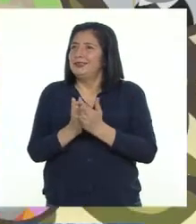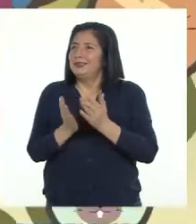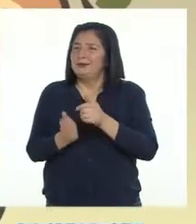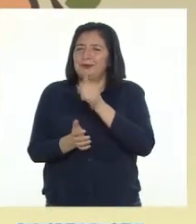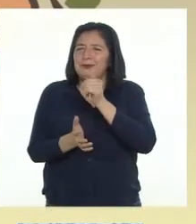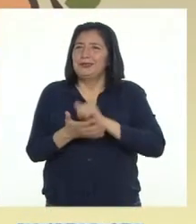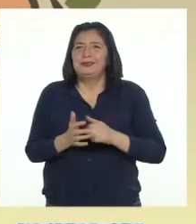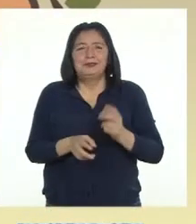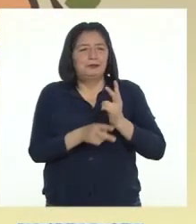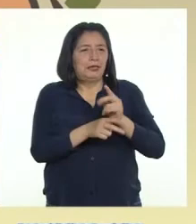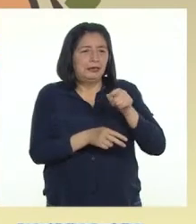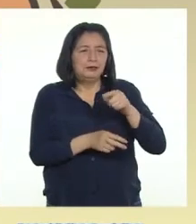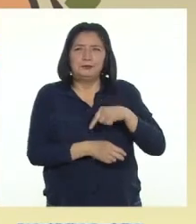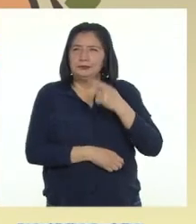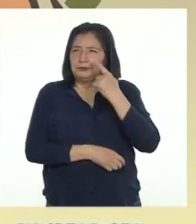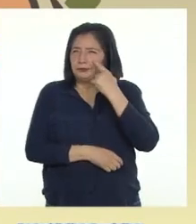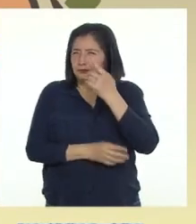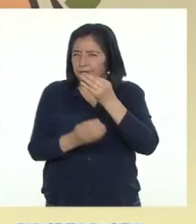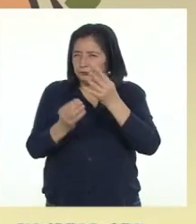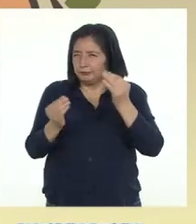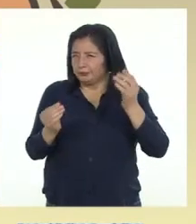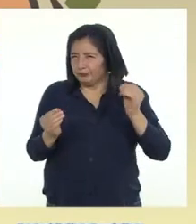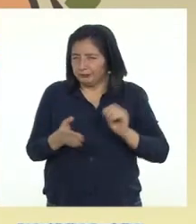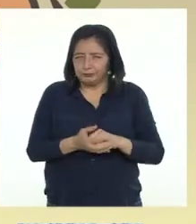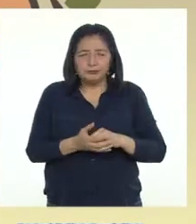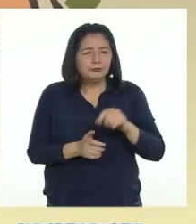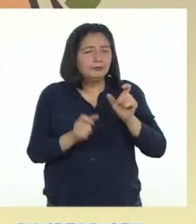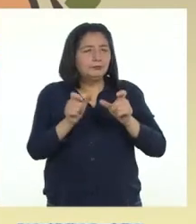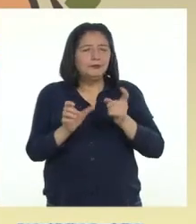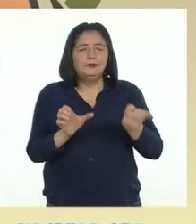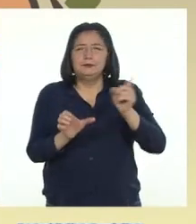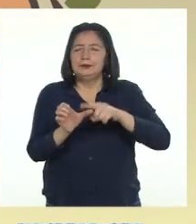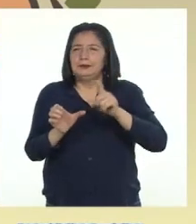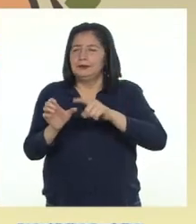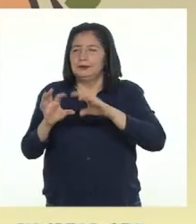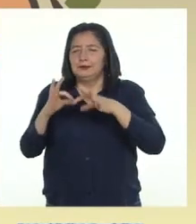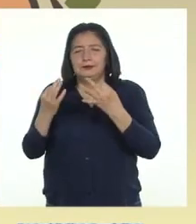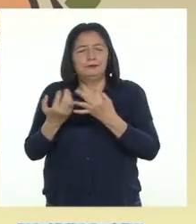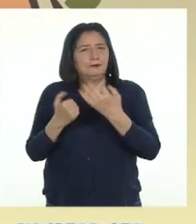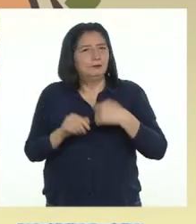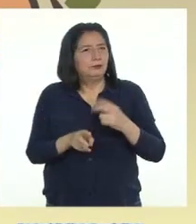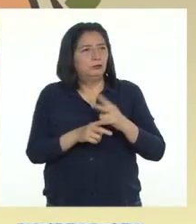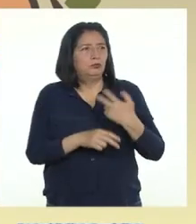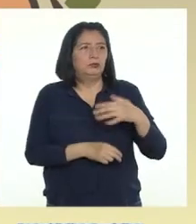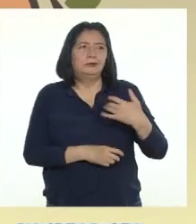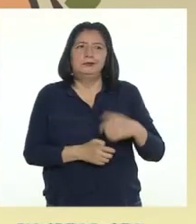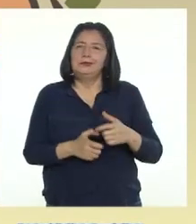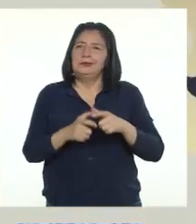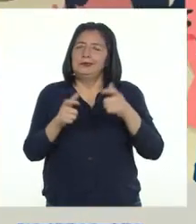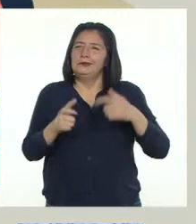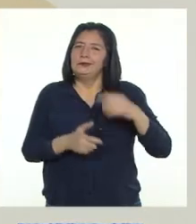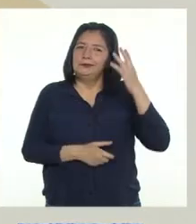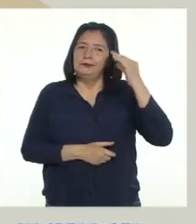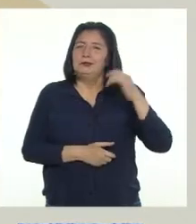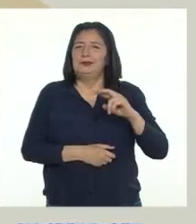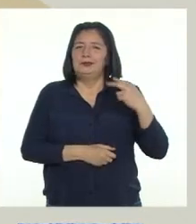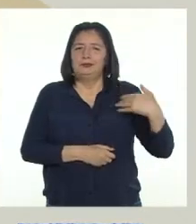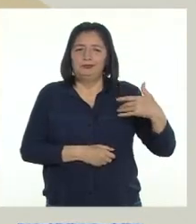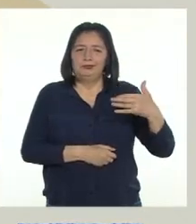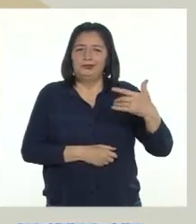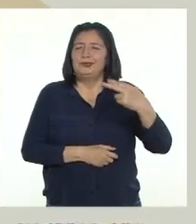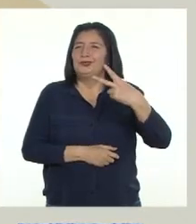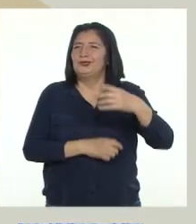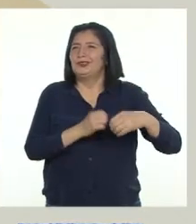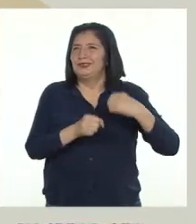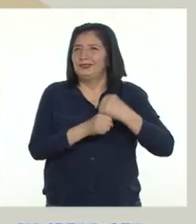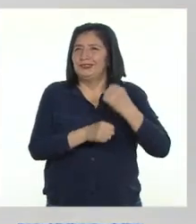Vizcachas. Ahí conocieron a muchos integrantes de la familia Vizcacha, que vivieron grandes eventos a través de estos 200 años